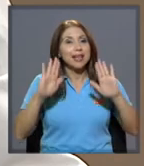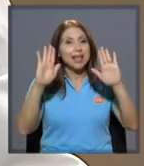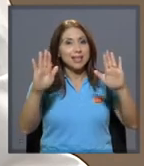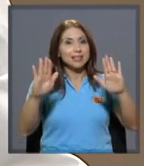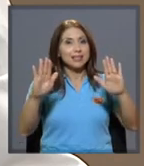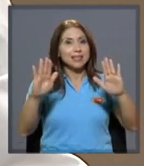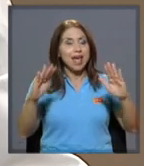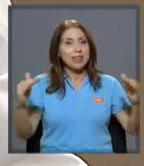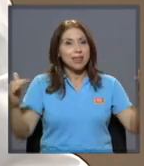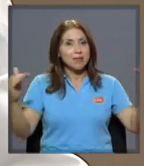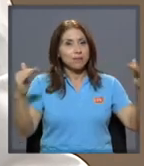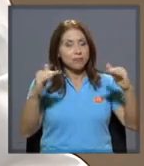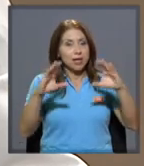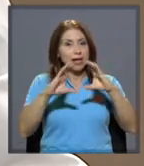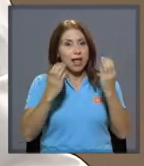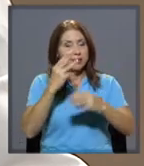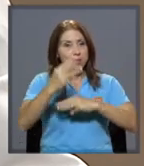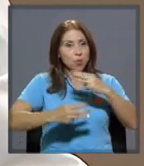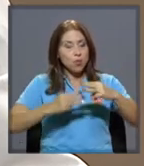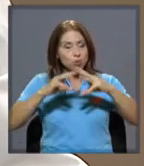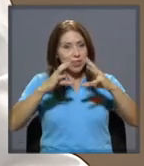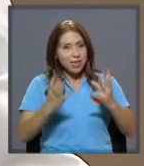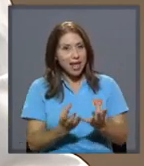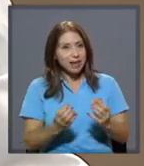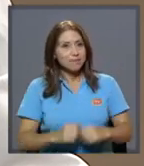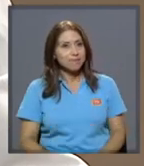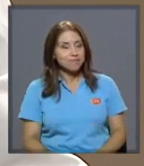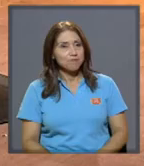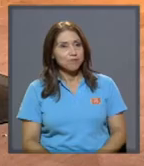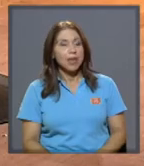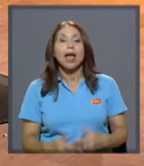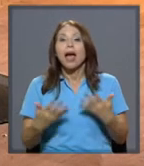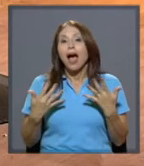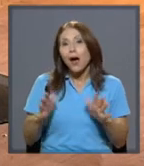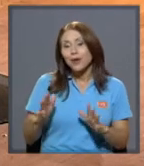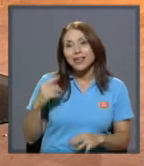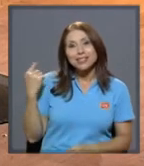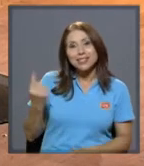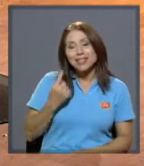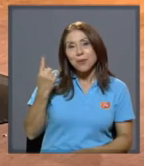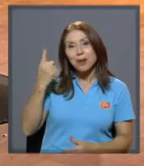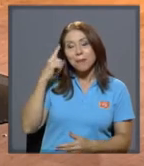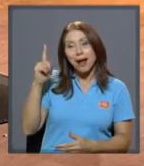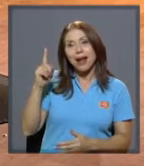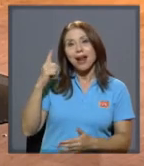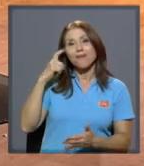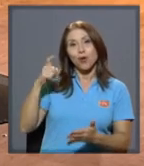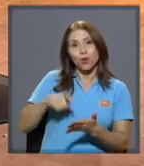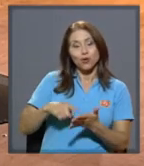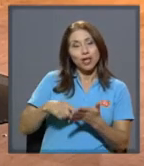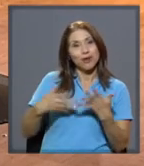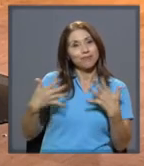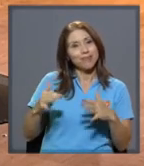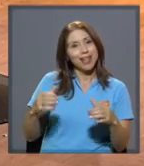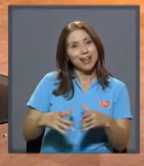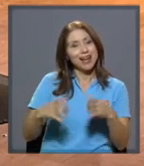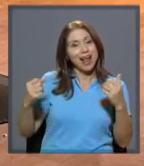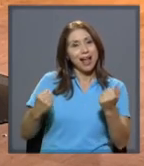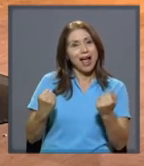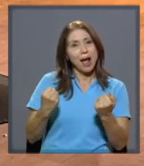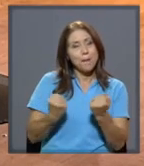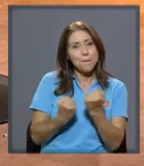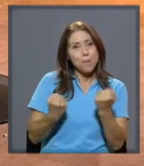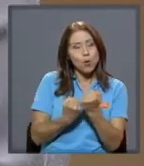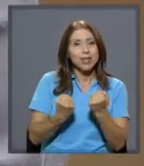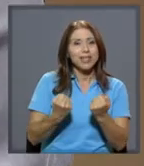clase mundial. Y nos quedan dos minutos. Aunque evidentemente, pues siempre para reconocerlo, pues es el gran aporte del doctor Luis Lucero Bixby,